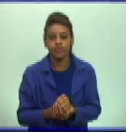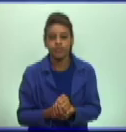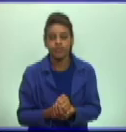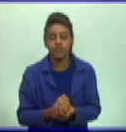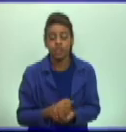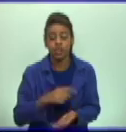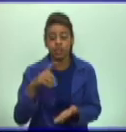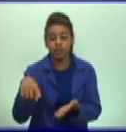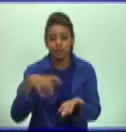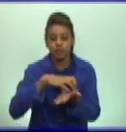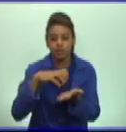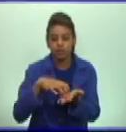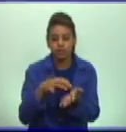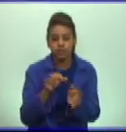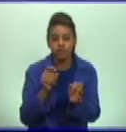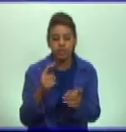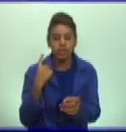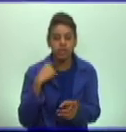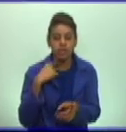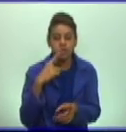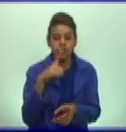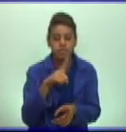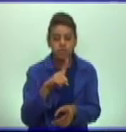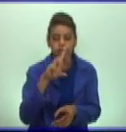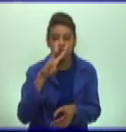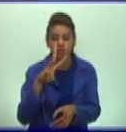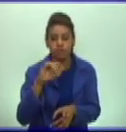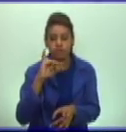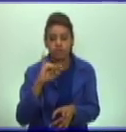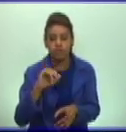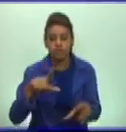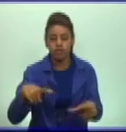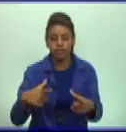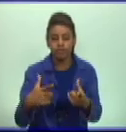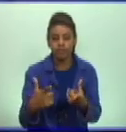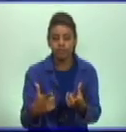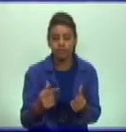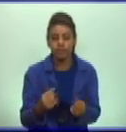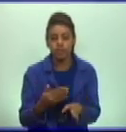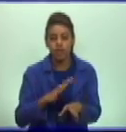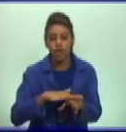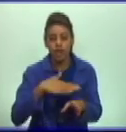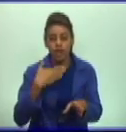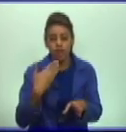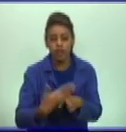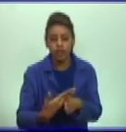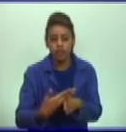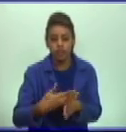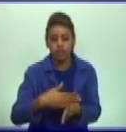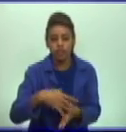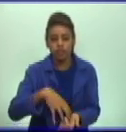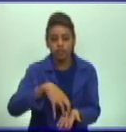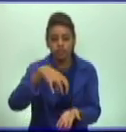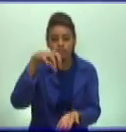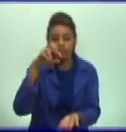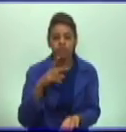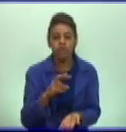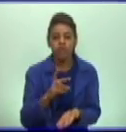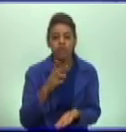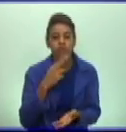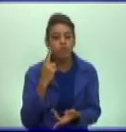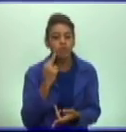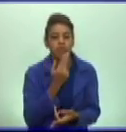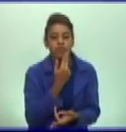en este 137 aniversario, ante la estatua de José Martí,